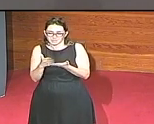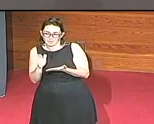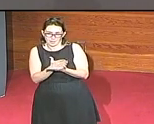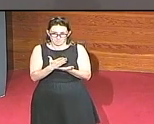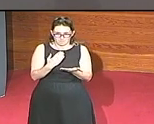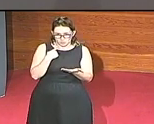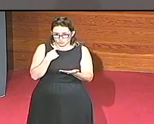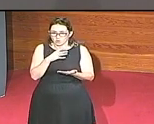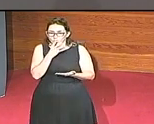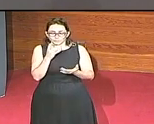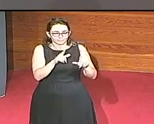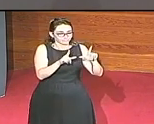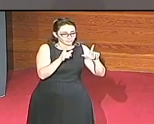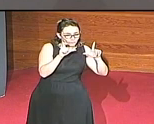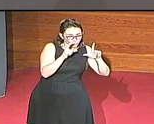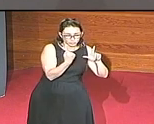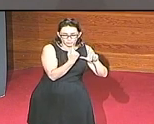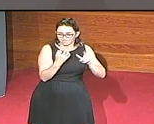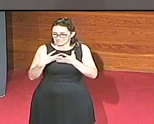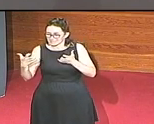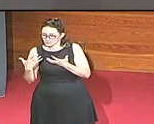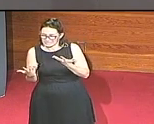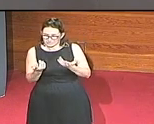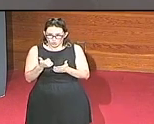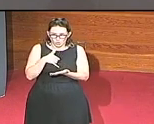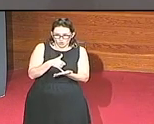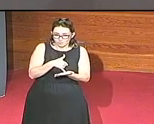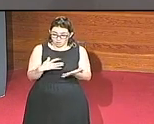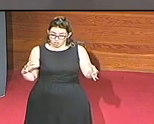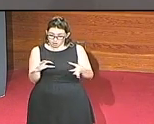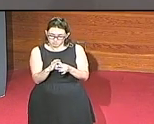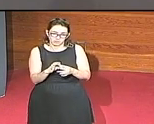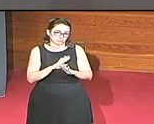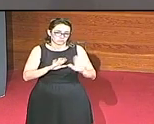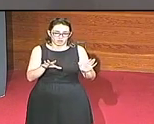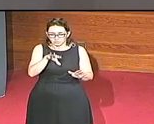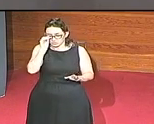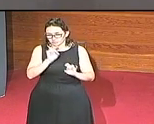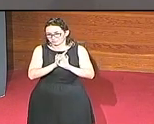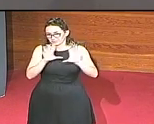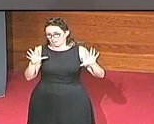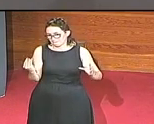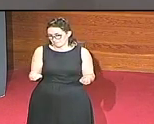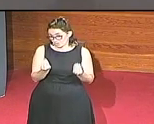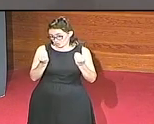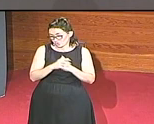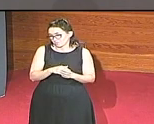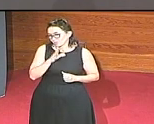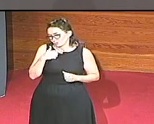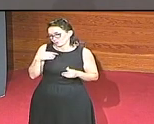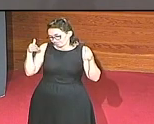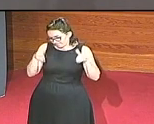por sí misma o un texto por sí mismo es la unión de las dos las que las que nosotros intentamos de trabajar